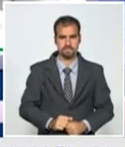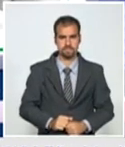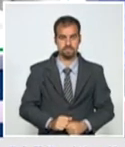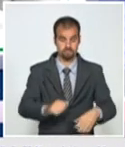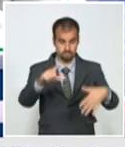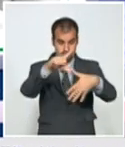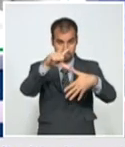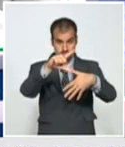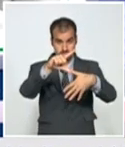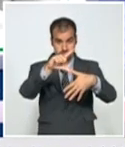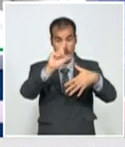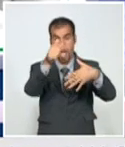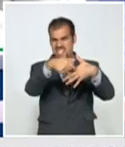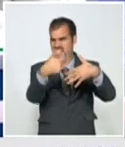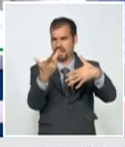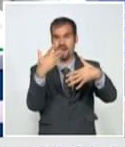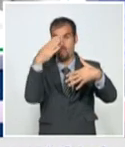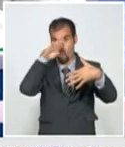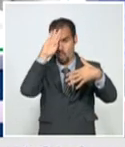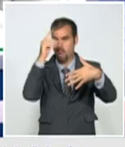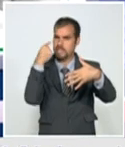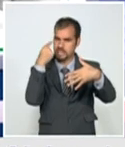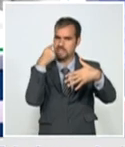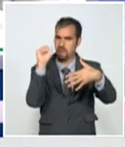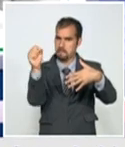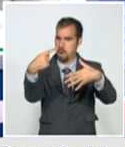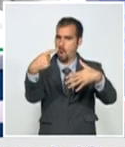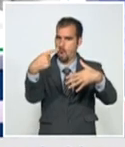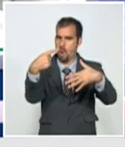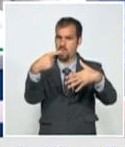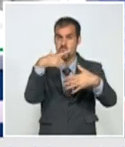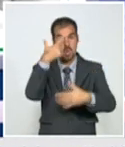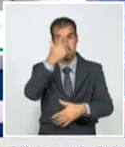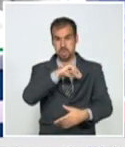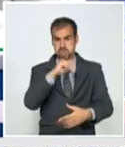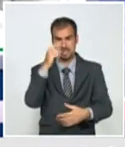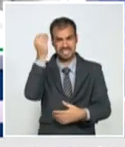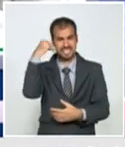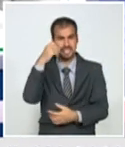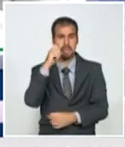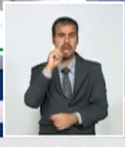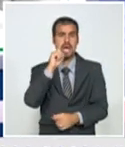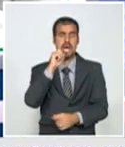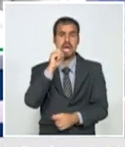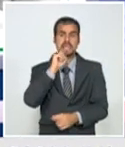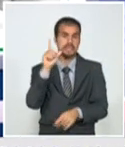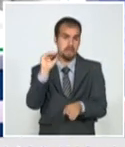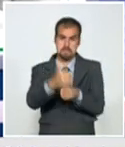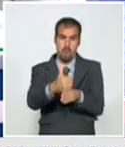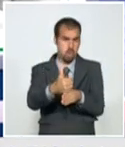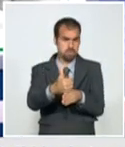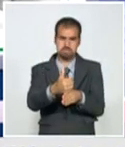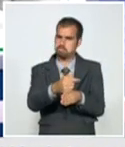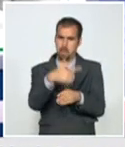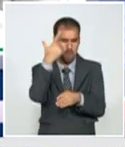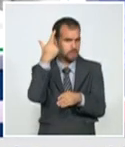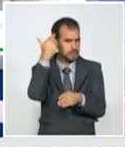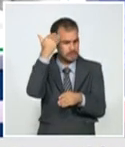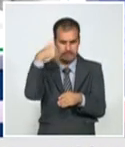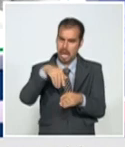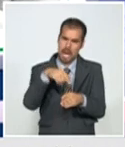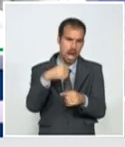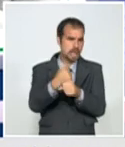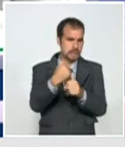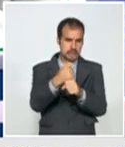al frente a pesar de todas las restricciones económicas que tenemos debido al bloqueo de los Estados Unidos de